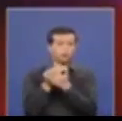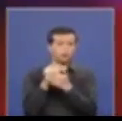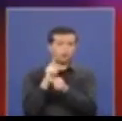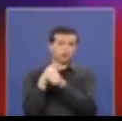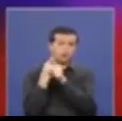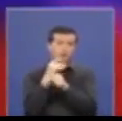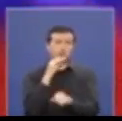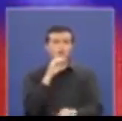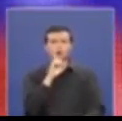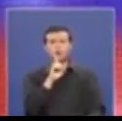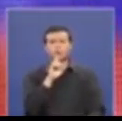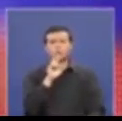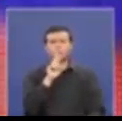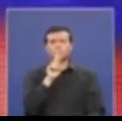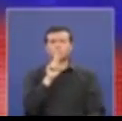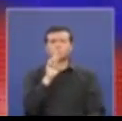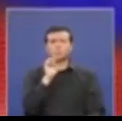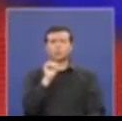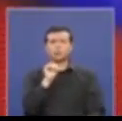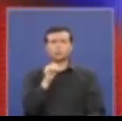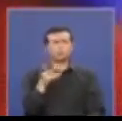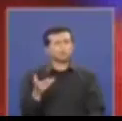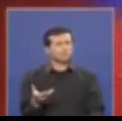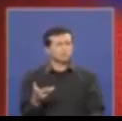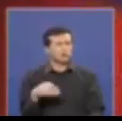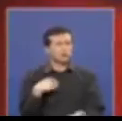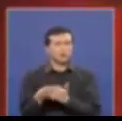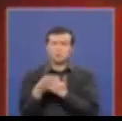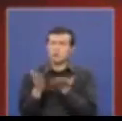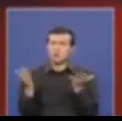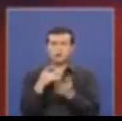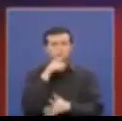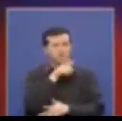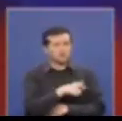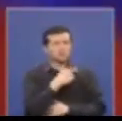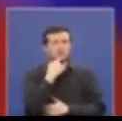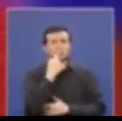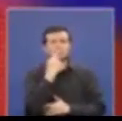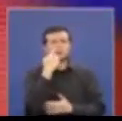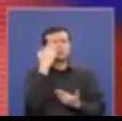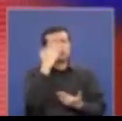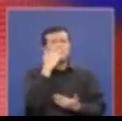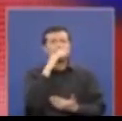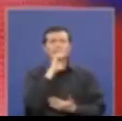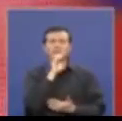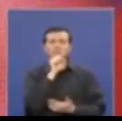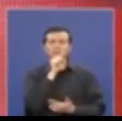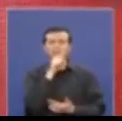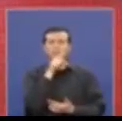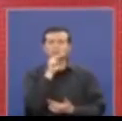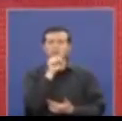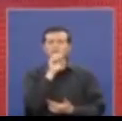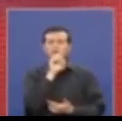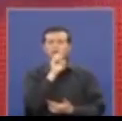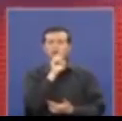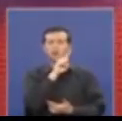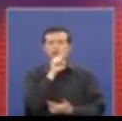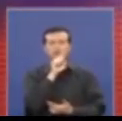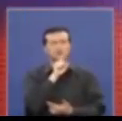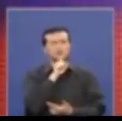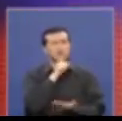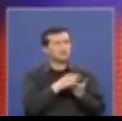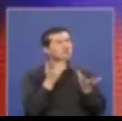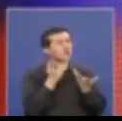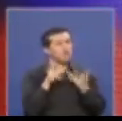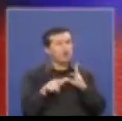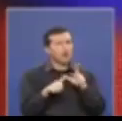¡Ay, fallaron los Drup! Estafa. ¿Dónde está el staff? Ahí sale un politiquero disfrazado de periodista como Alfonso Espinosa, que habla cualquier cosa. ¿Qué está? ¿Dónde